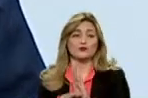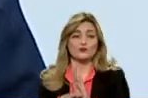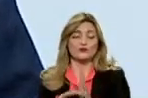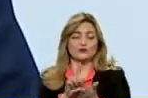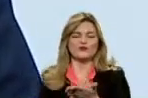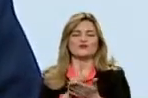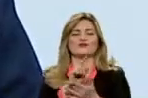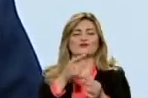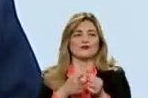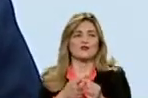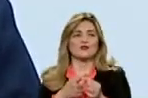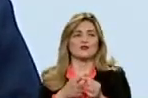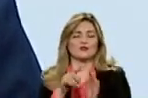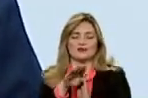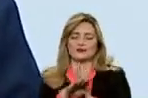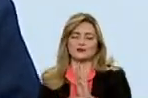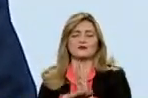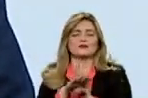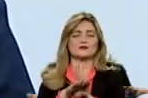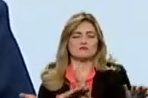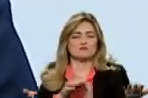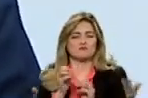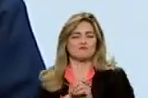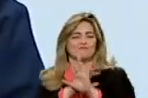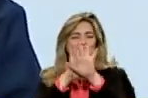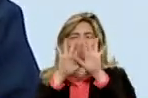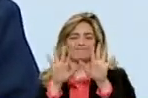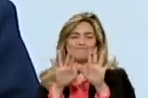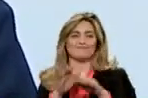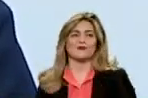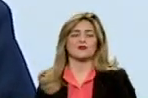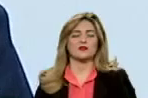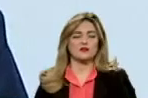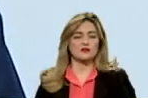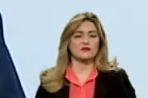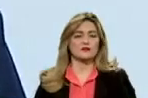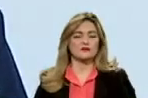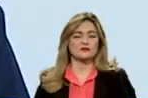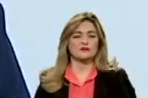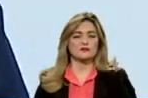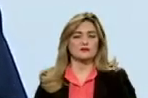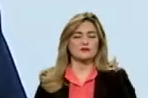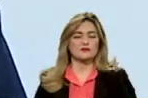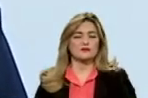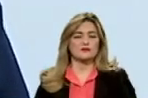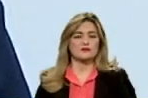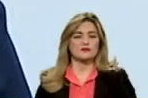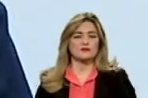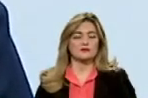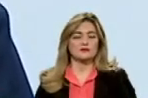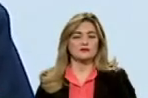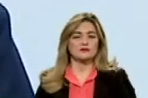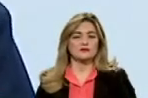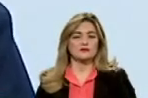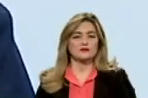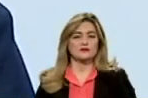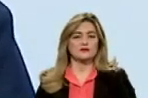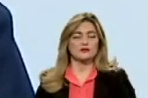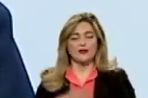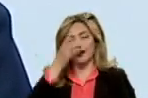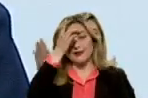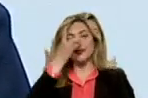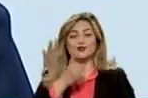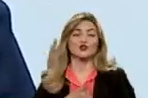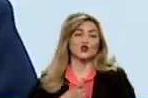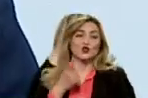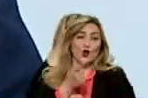Distrito Metropolitano de Quito sin duda es evidente, es una cuestión que está ocurriendo. Entonces, al tener estas decisiones y